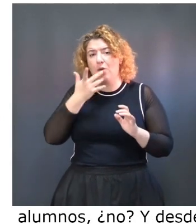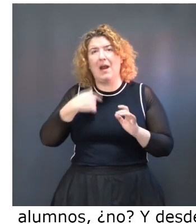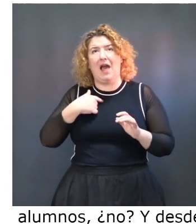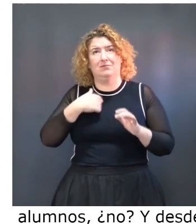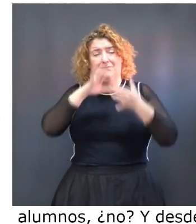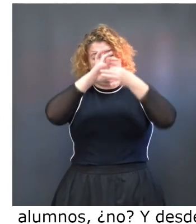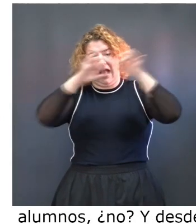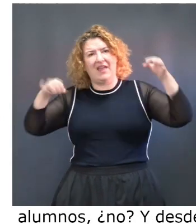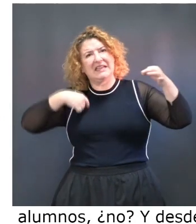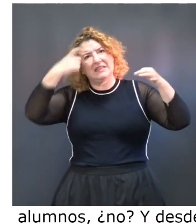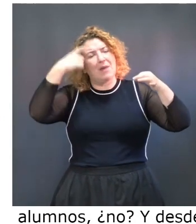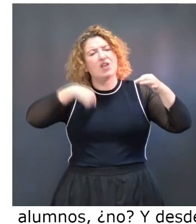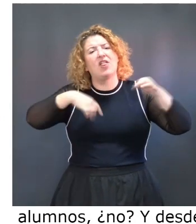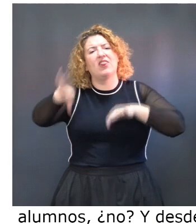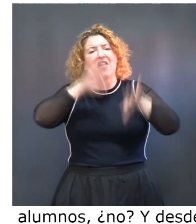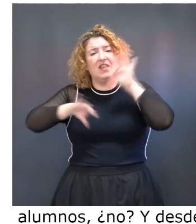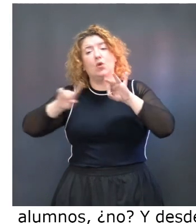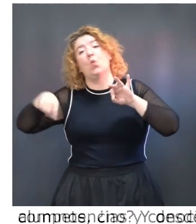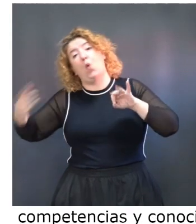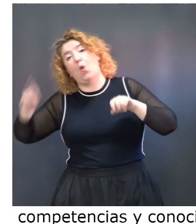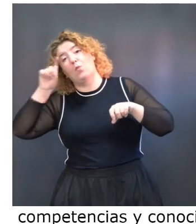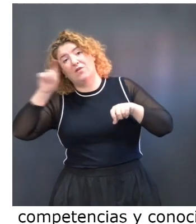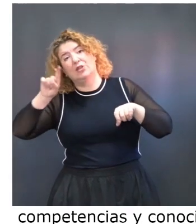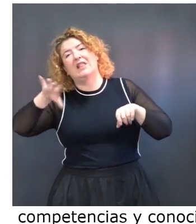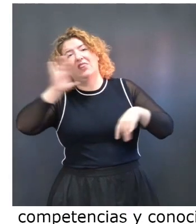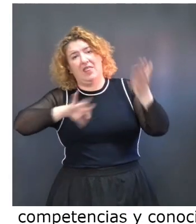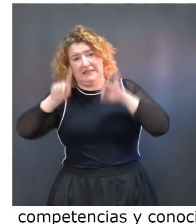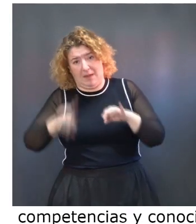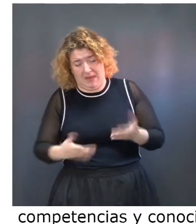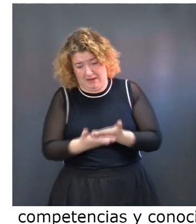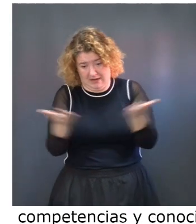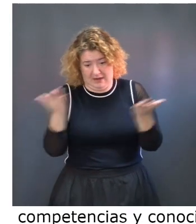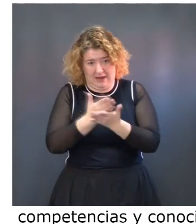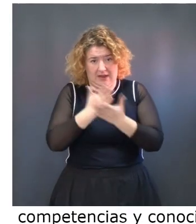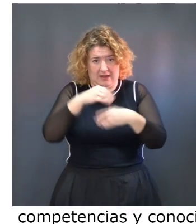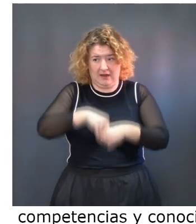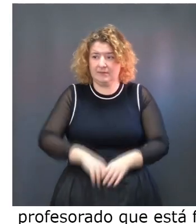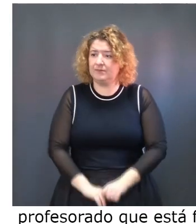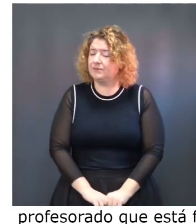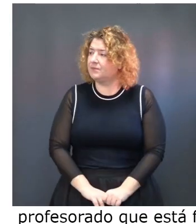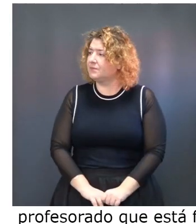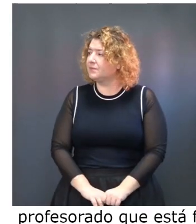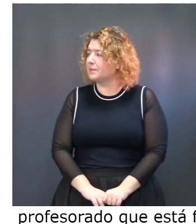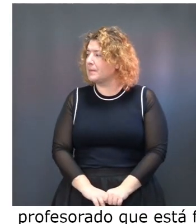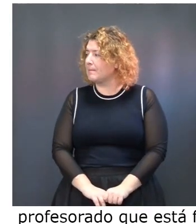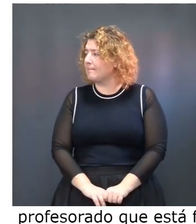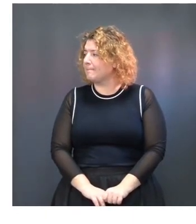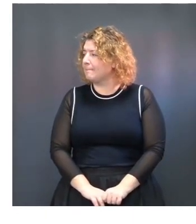decisiones y para el profesorado que está frente al aula. Has